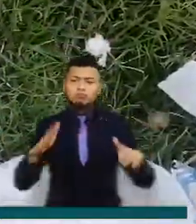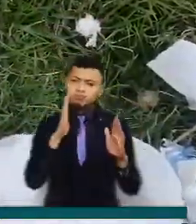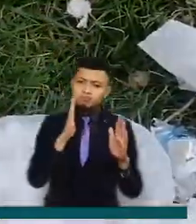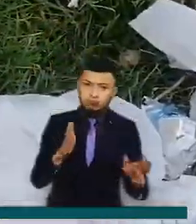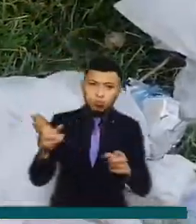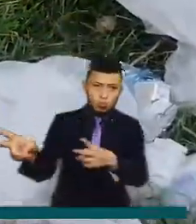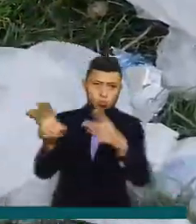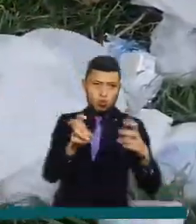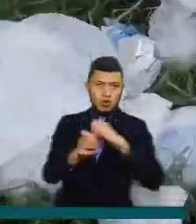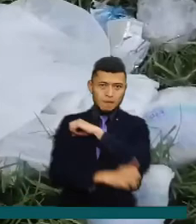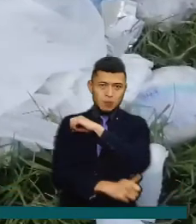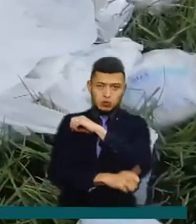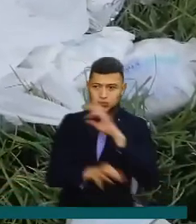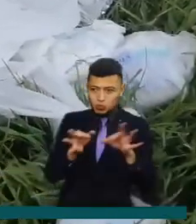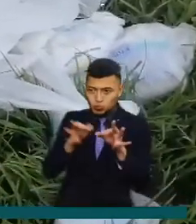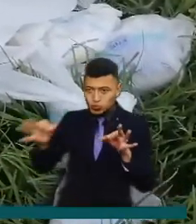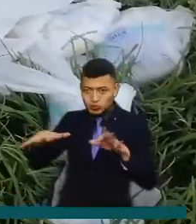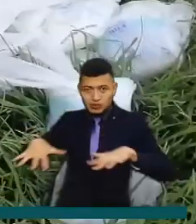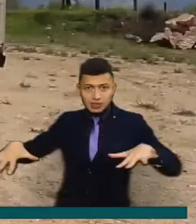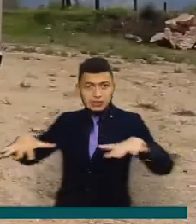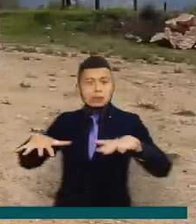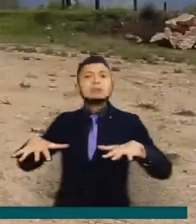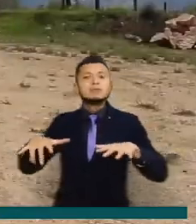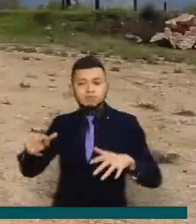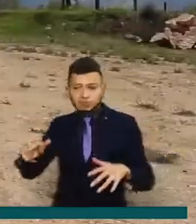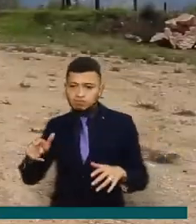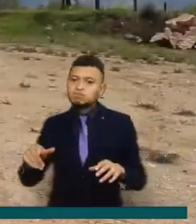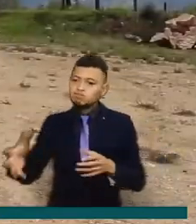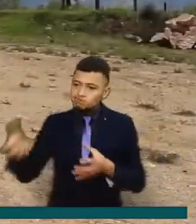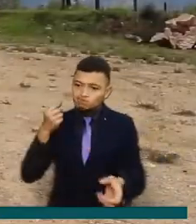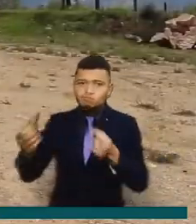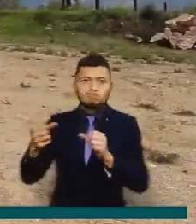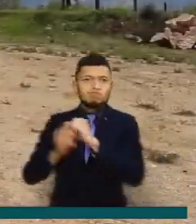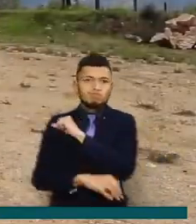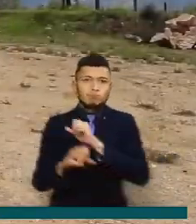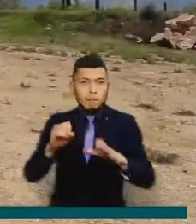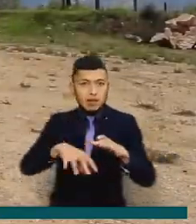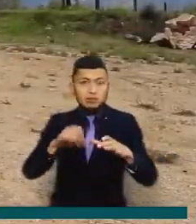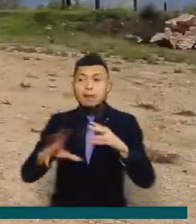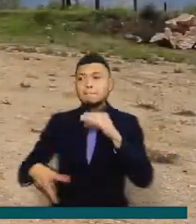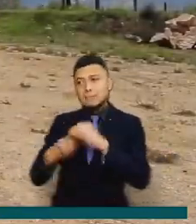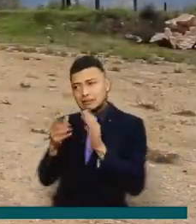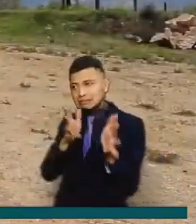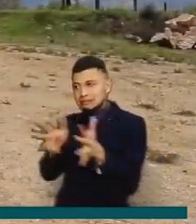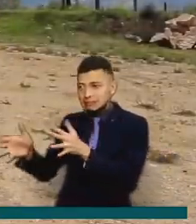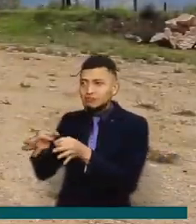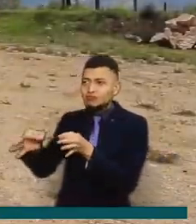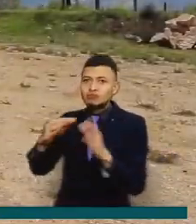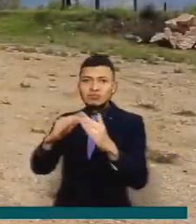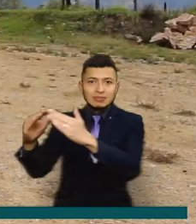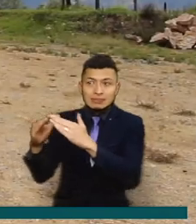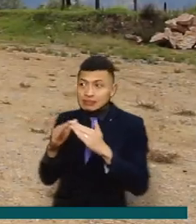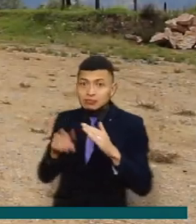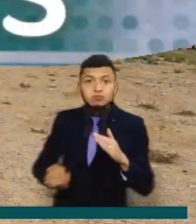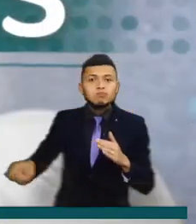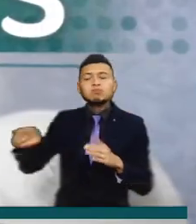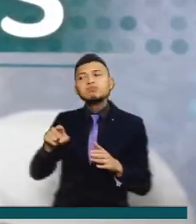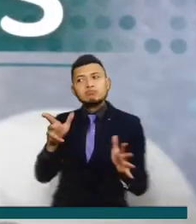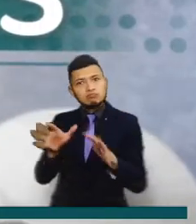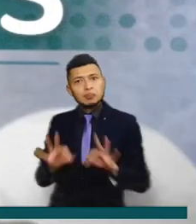carretera que une al puente de Boyacá con este municipio. Además, enseñan a sus vecinos la importancia de reciclar.